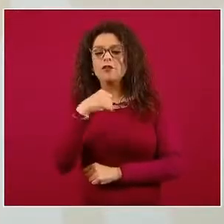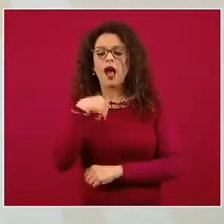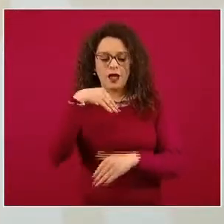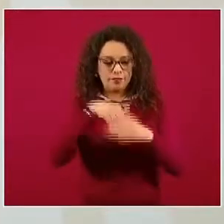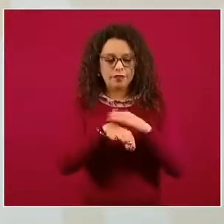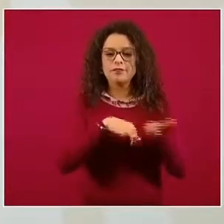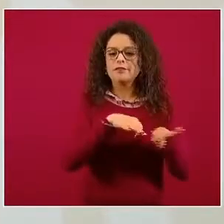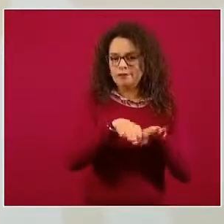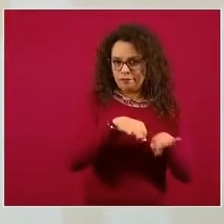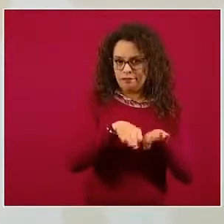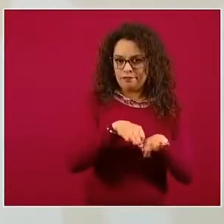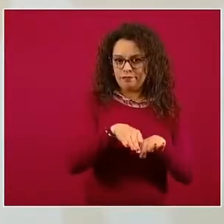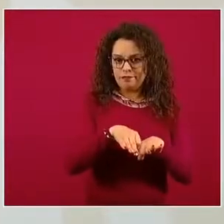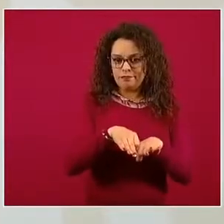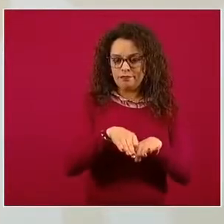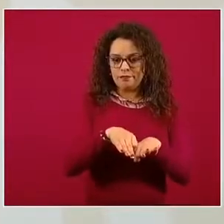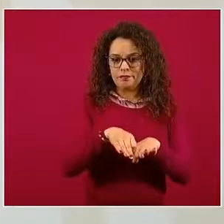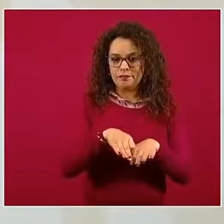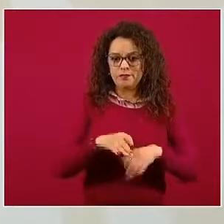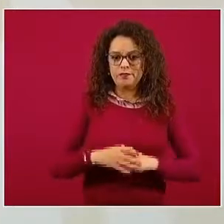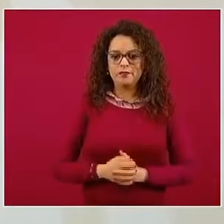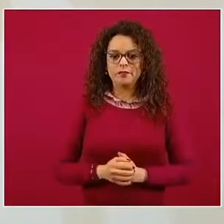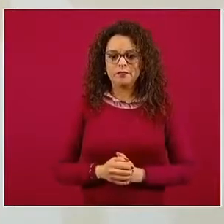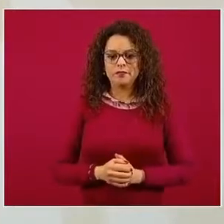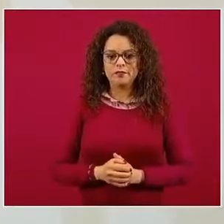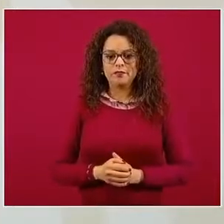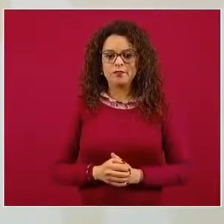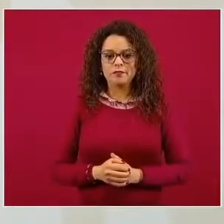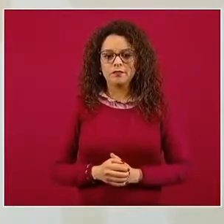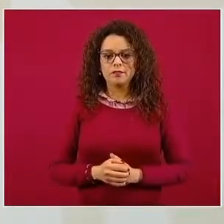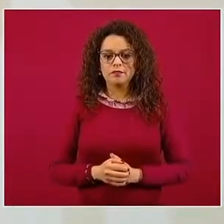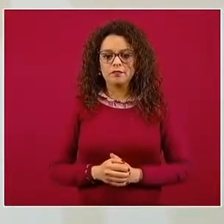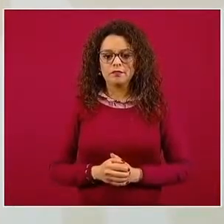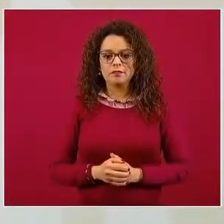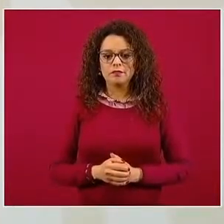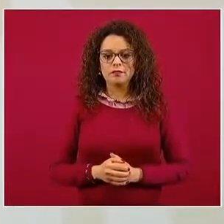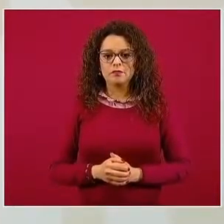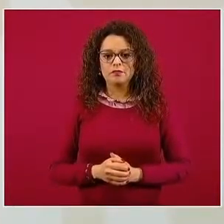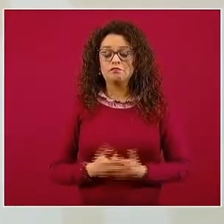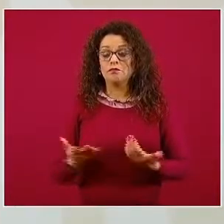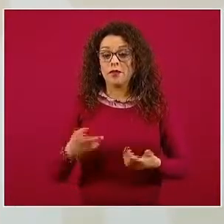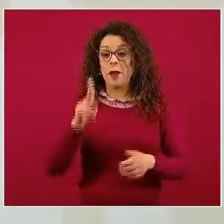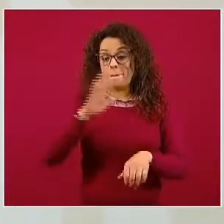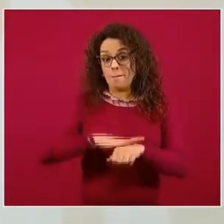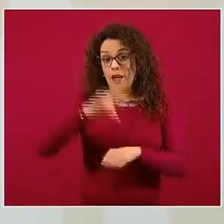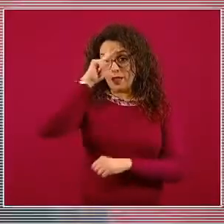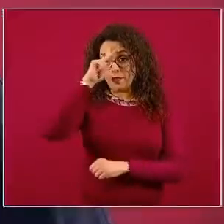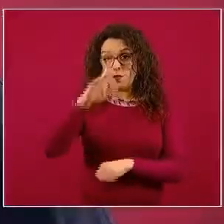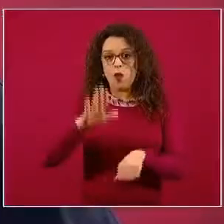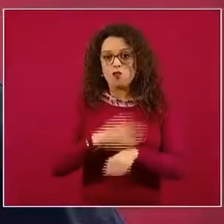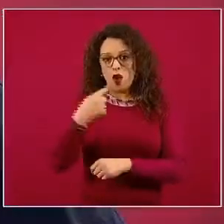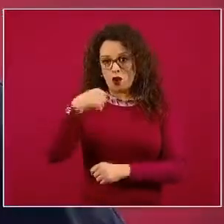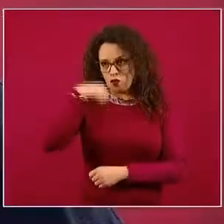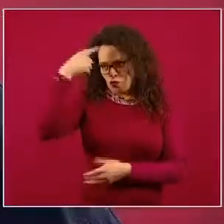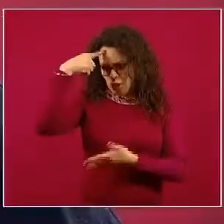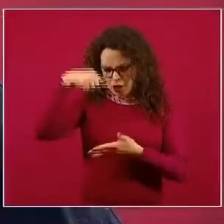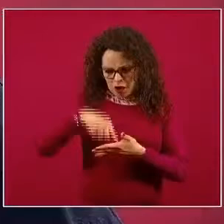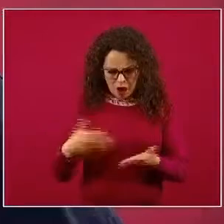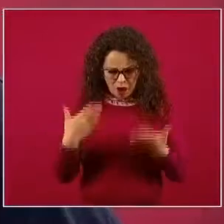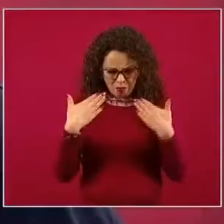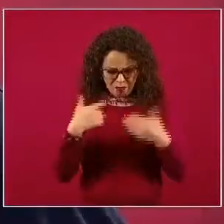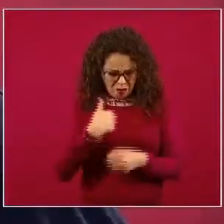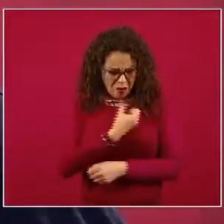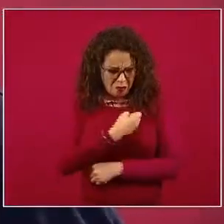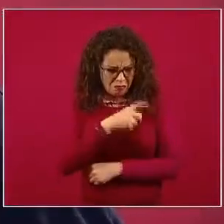trabajar. Peor aún, porque ingreso a trabajar con una falsa sensación de estoy bien, no tengo nada, y eso puede llevar